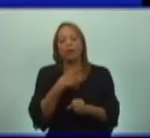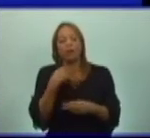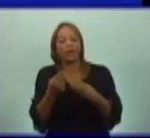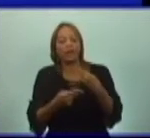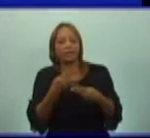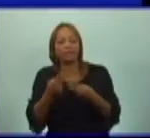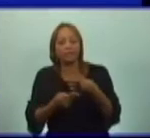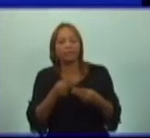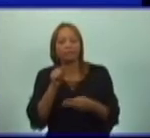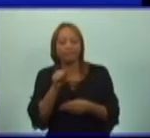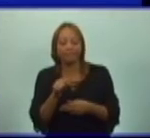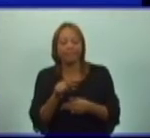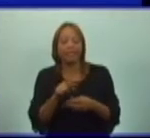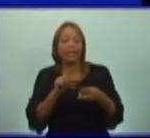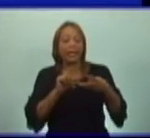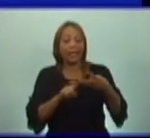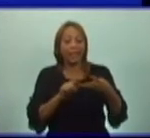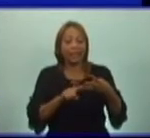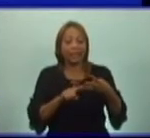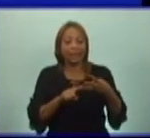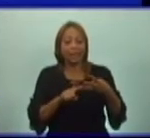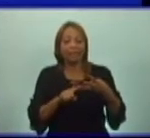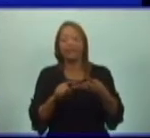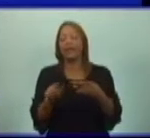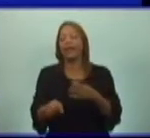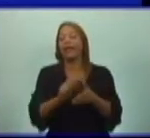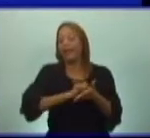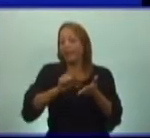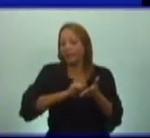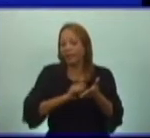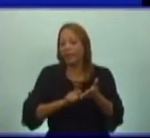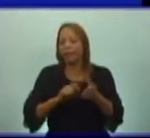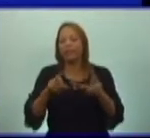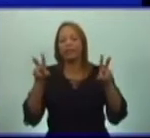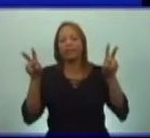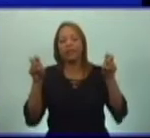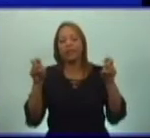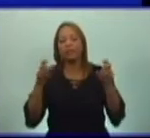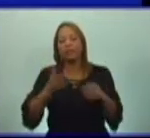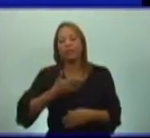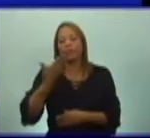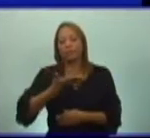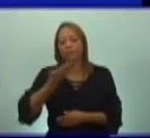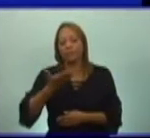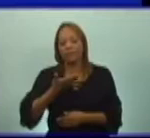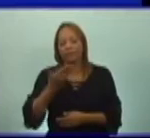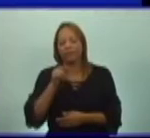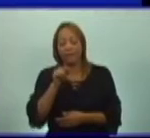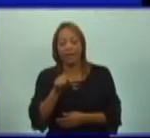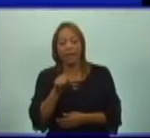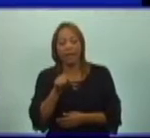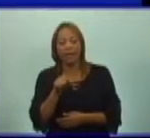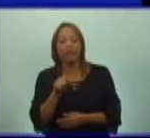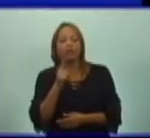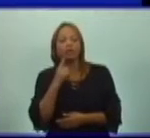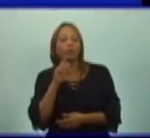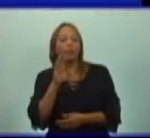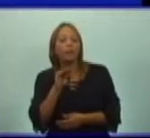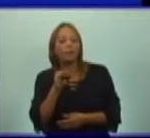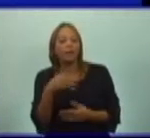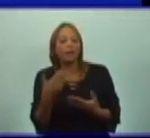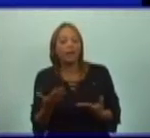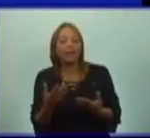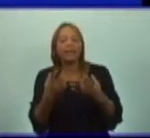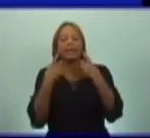Y la actividad número 3, escribe un texto argumentativo donde te refieras a